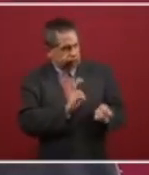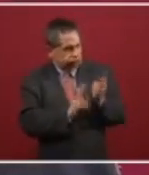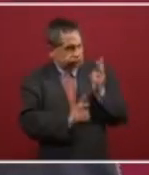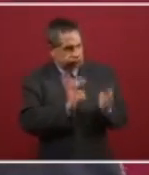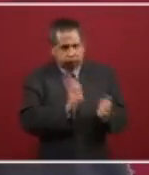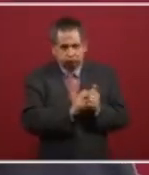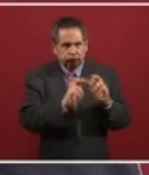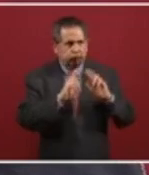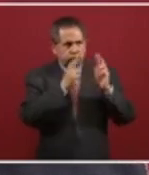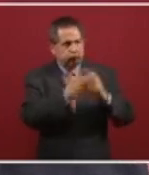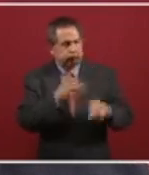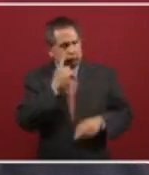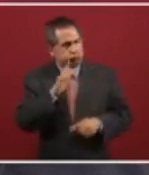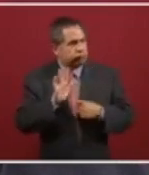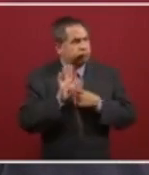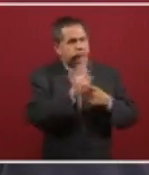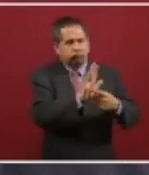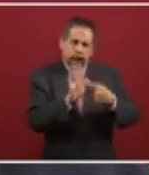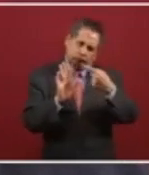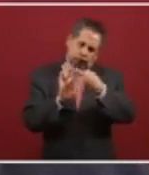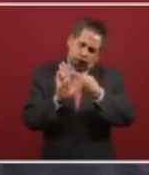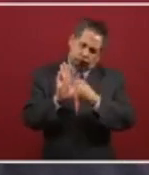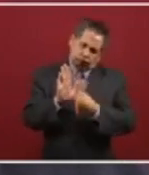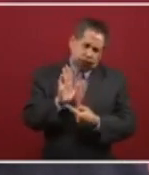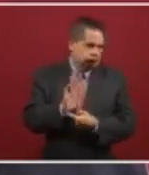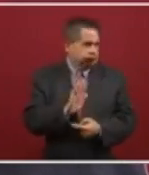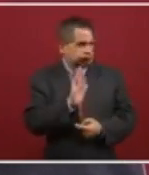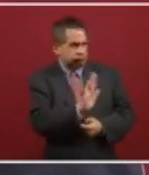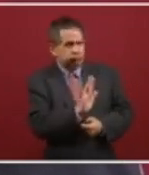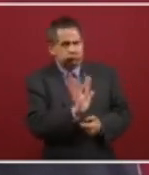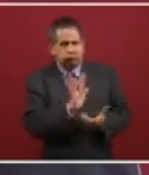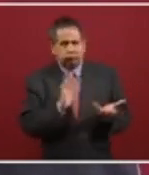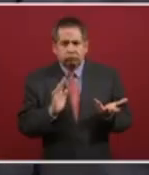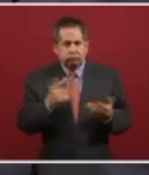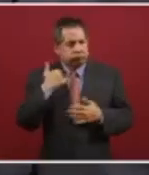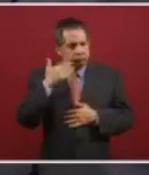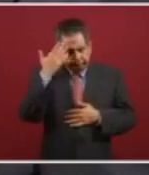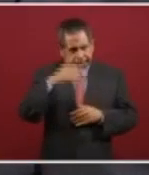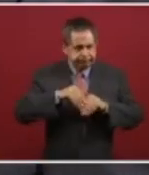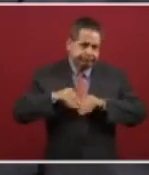la reunión o las reuniones y se sepa